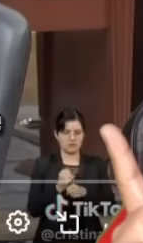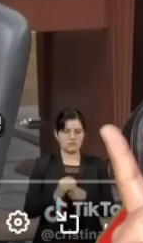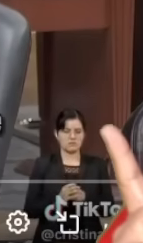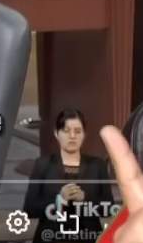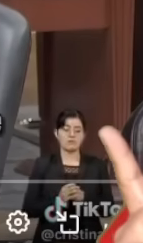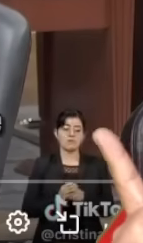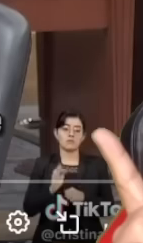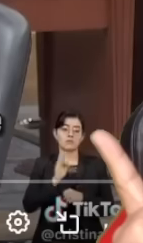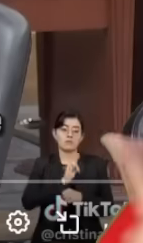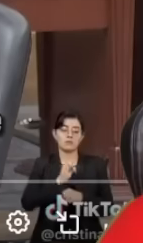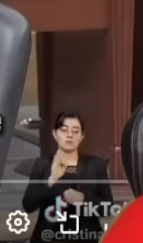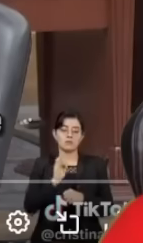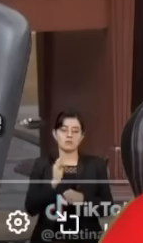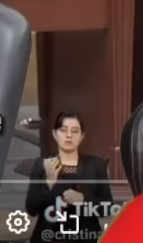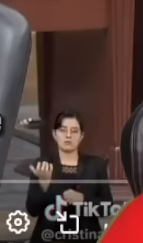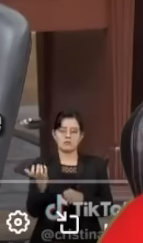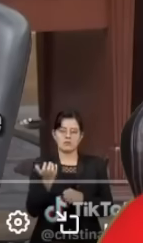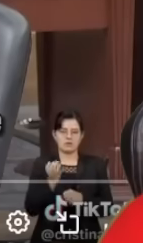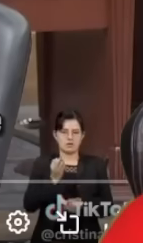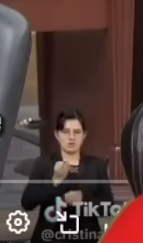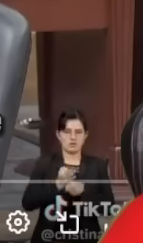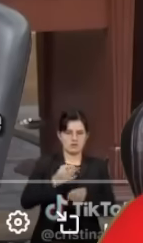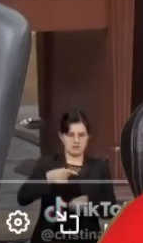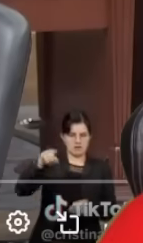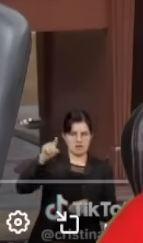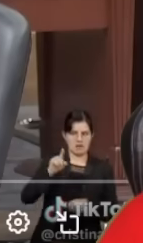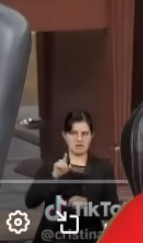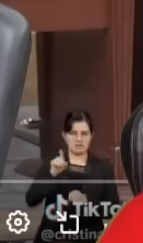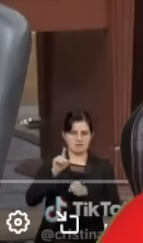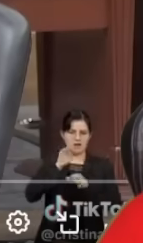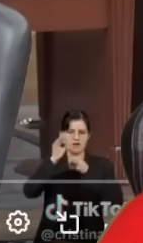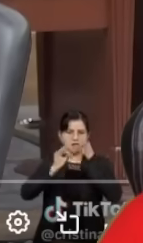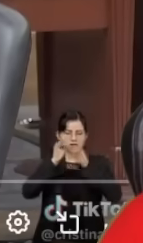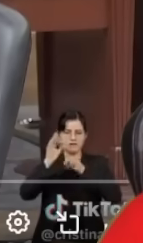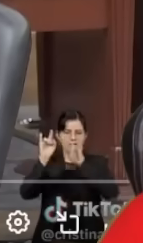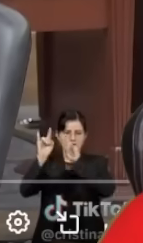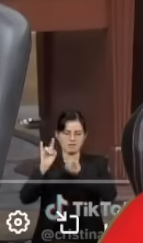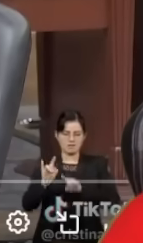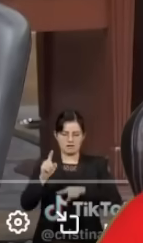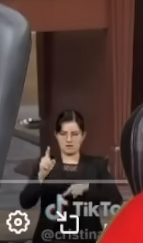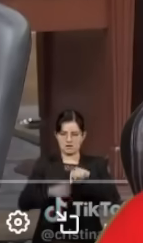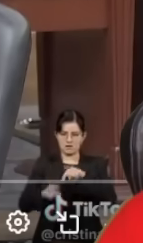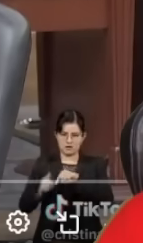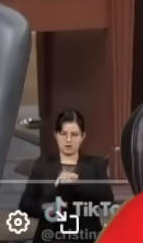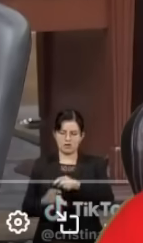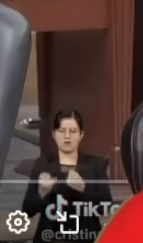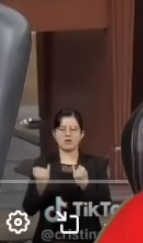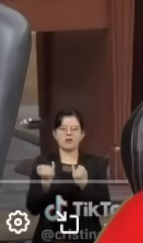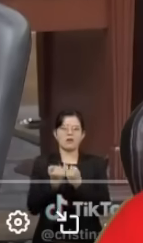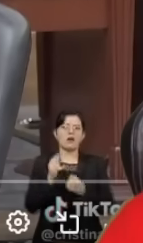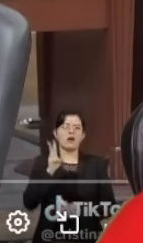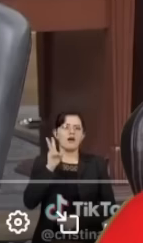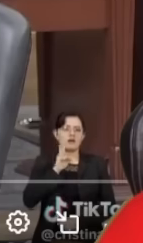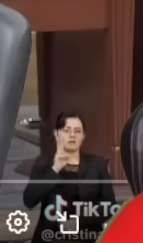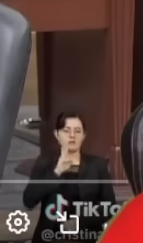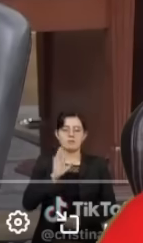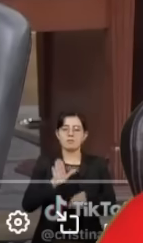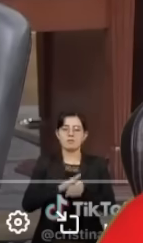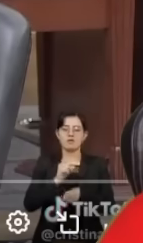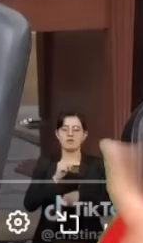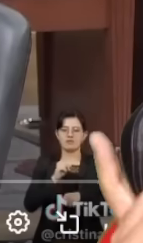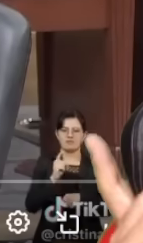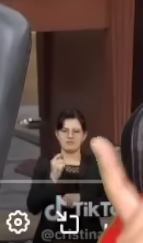ordena el retiro inmediato de esta propaganda y además las acciones jurídicas por el mal uso del